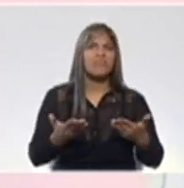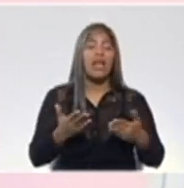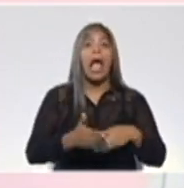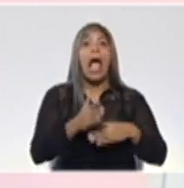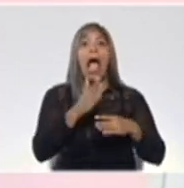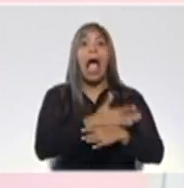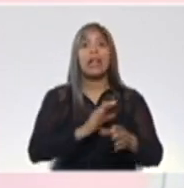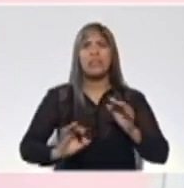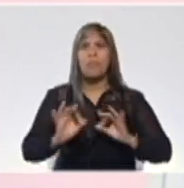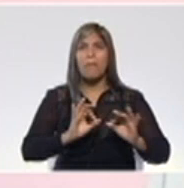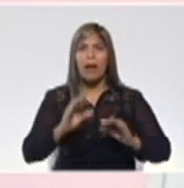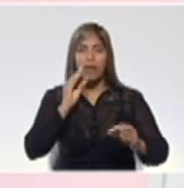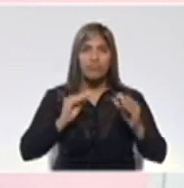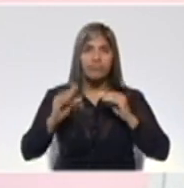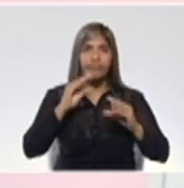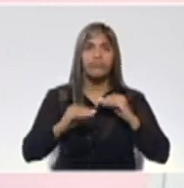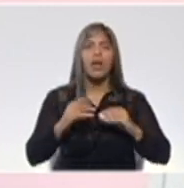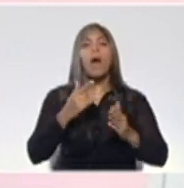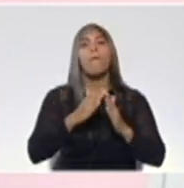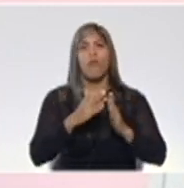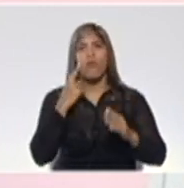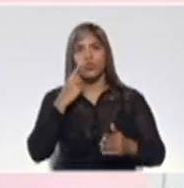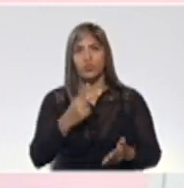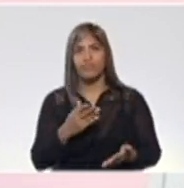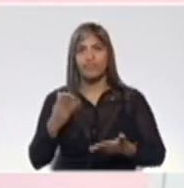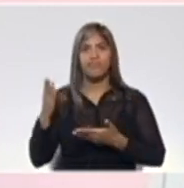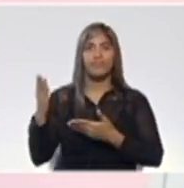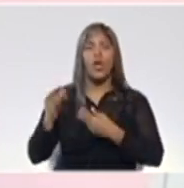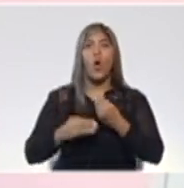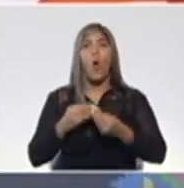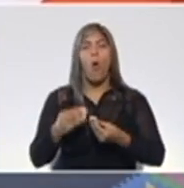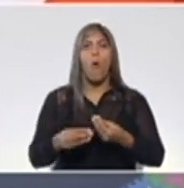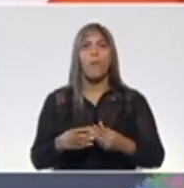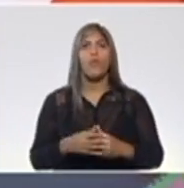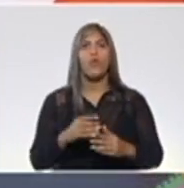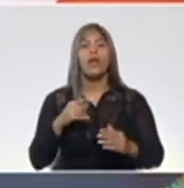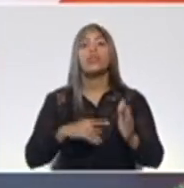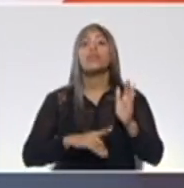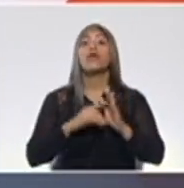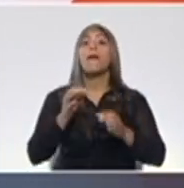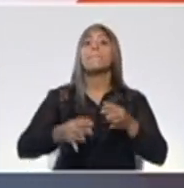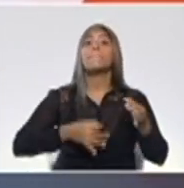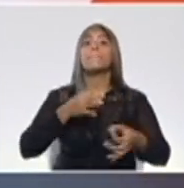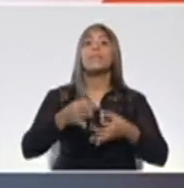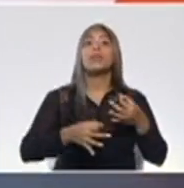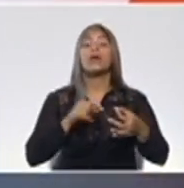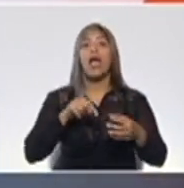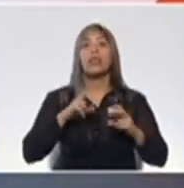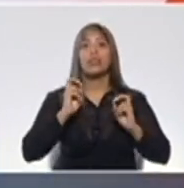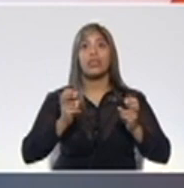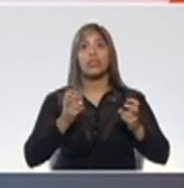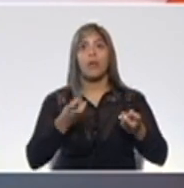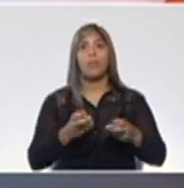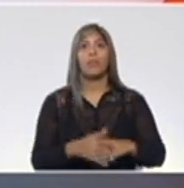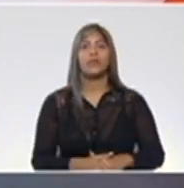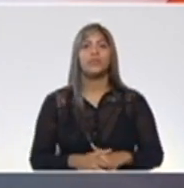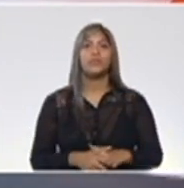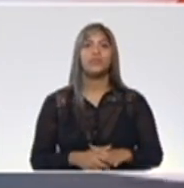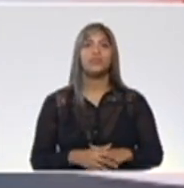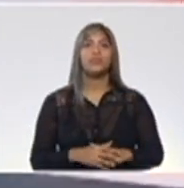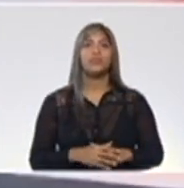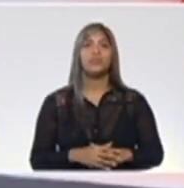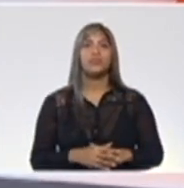previos debo tener? Para ello los invito a que me acompañen a la pantalla para desarrollar este referente teórico práctico.